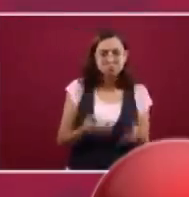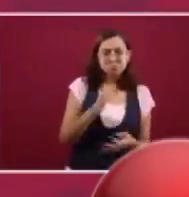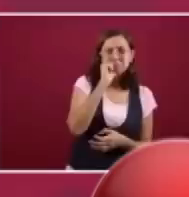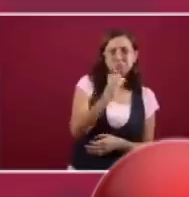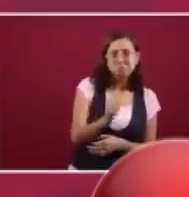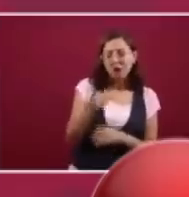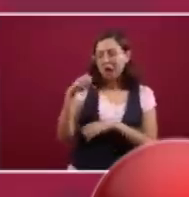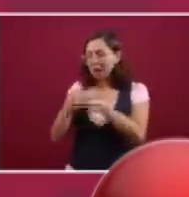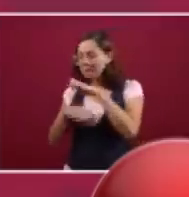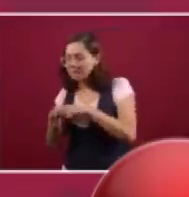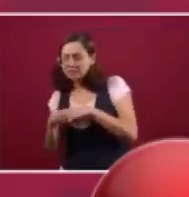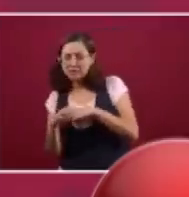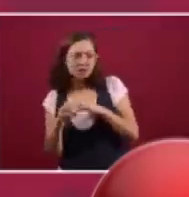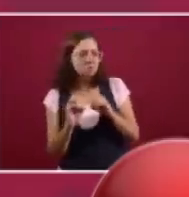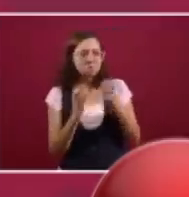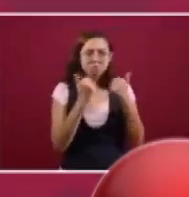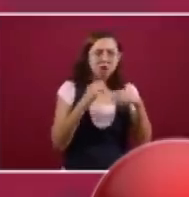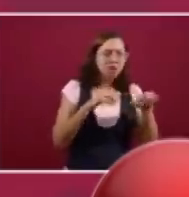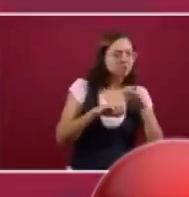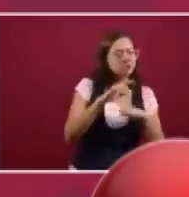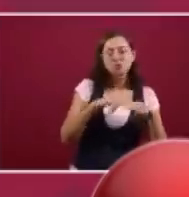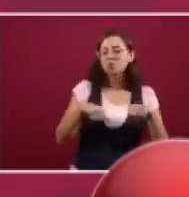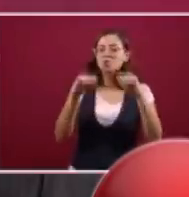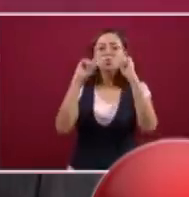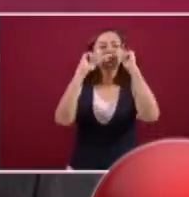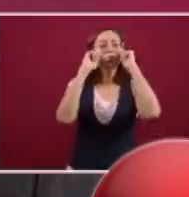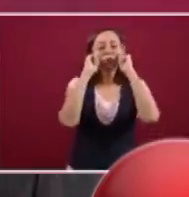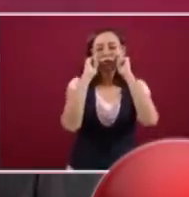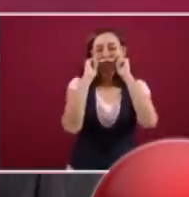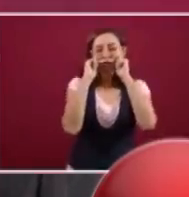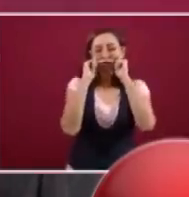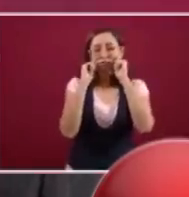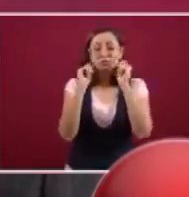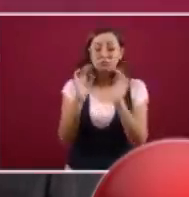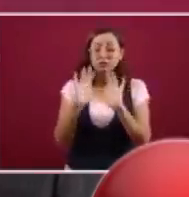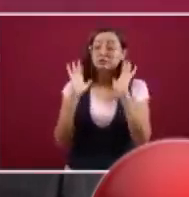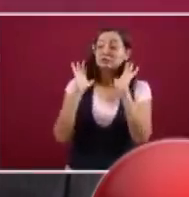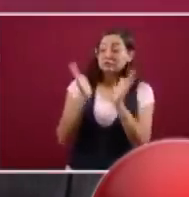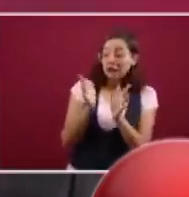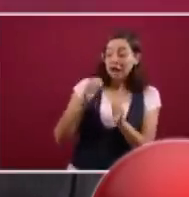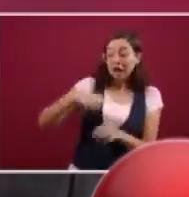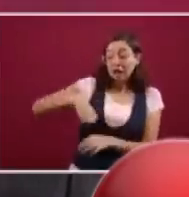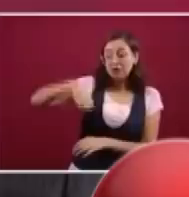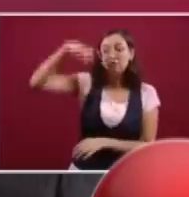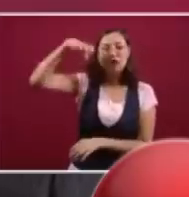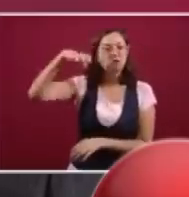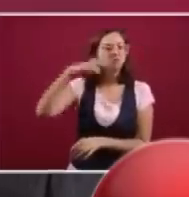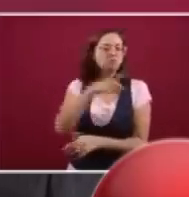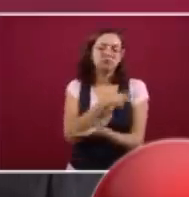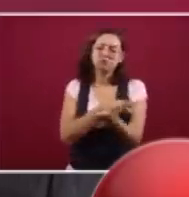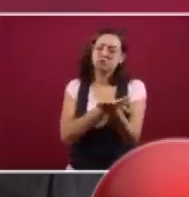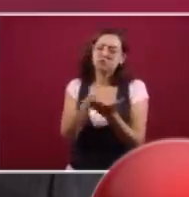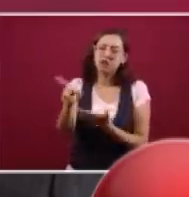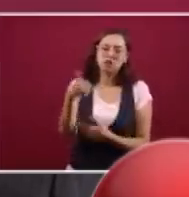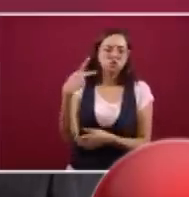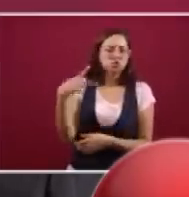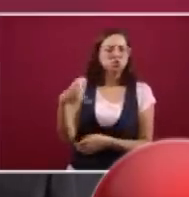Cuando se llega a una edad ya se tiene una pensión y se tiene el derecho a la